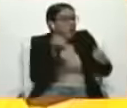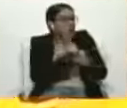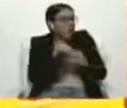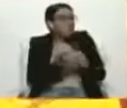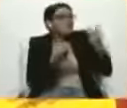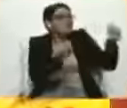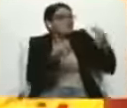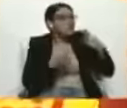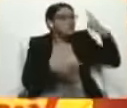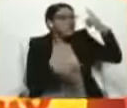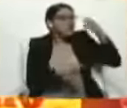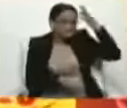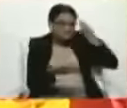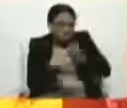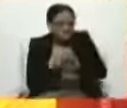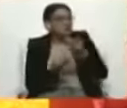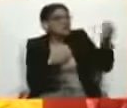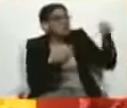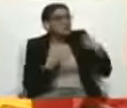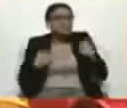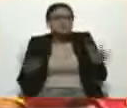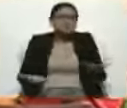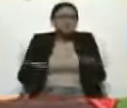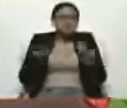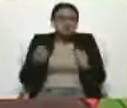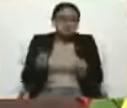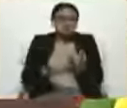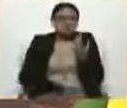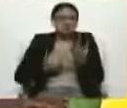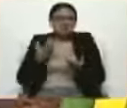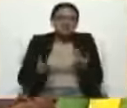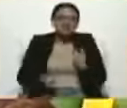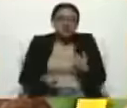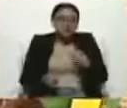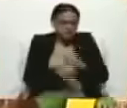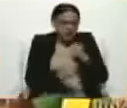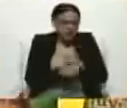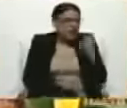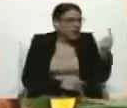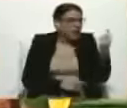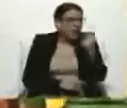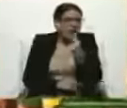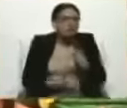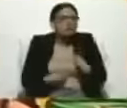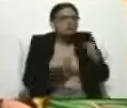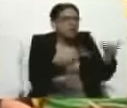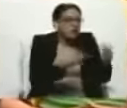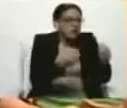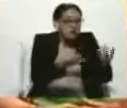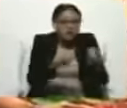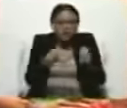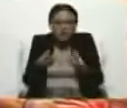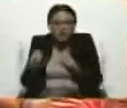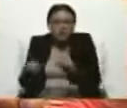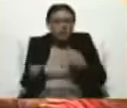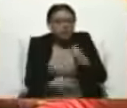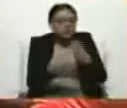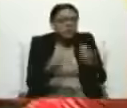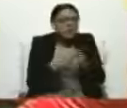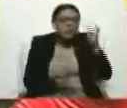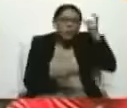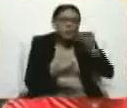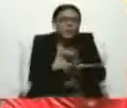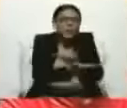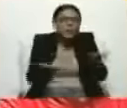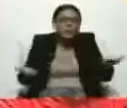país. Se salieron del cuento de la centrífuga del odio. Eso es como una licuadora, ¿ves? Si usted encuentra cómo salir, se ve las